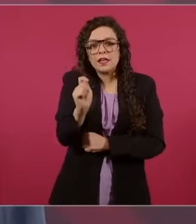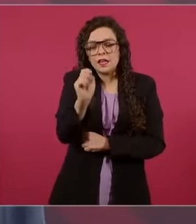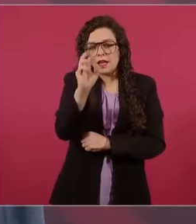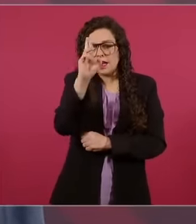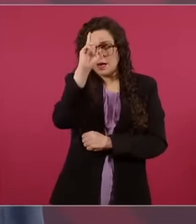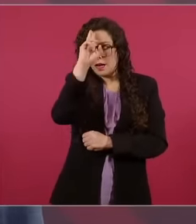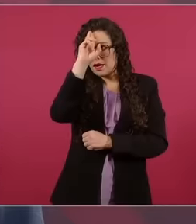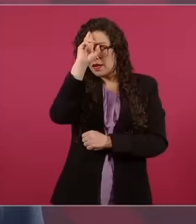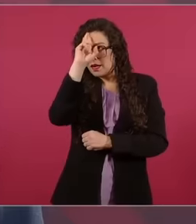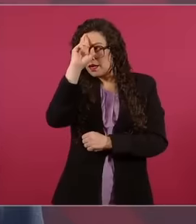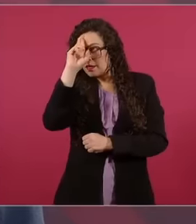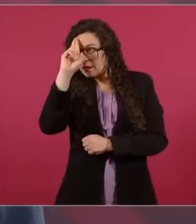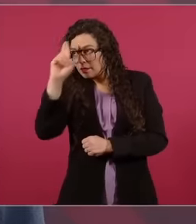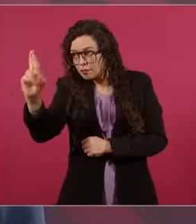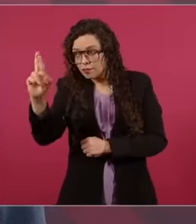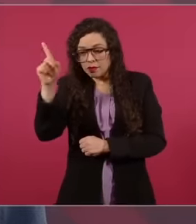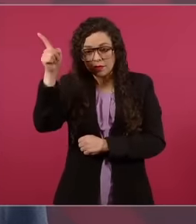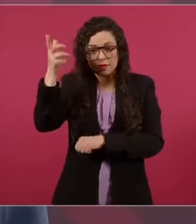nuestras soberanías.